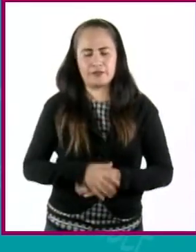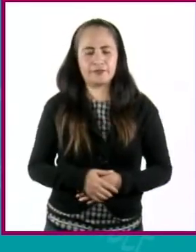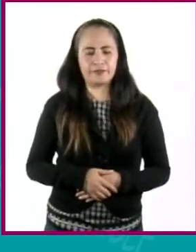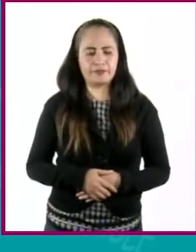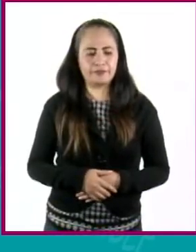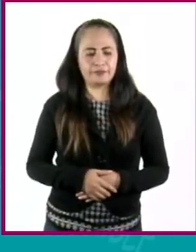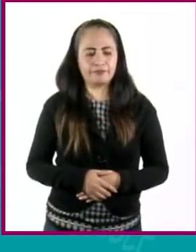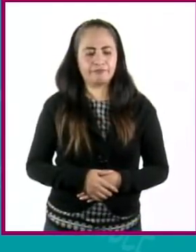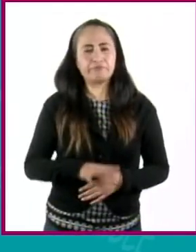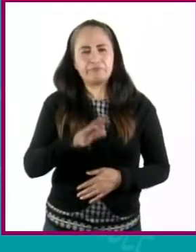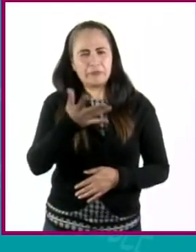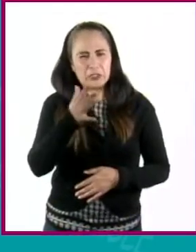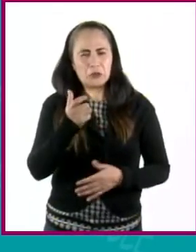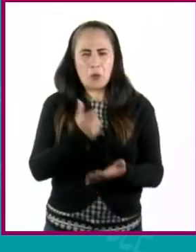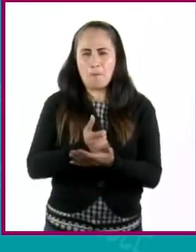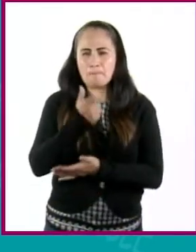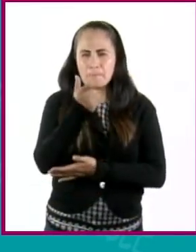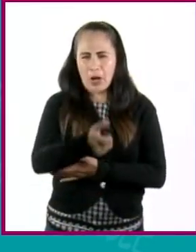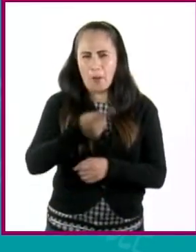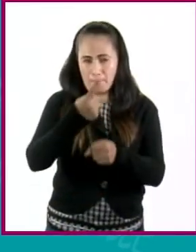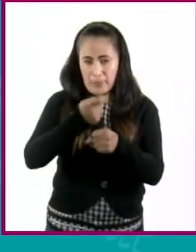Supongamos que ese enganche es de 2,000 pesos.